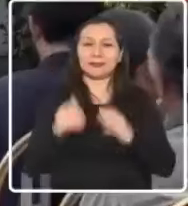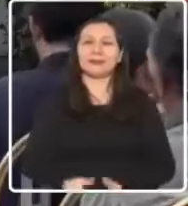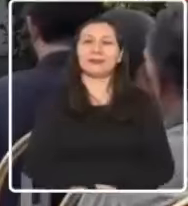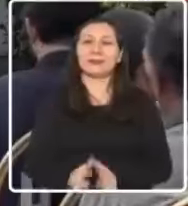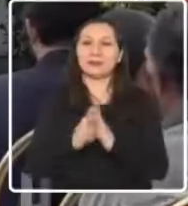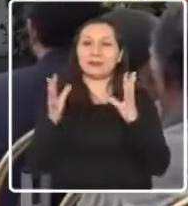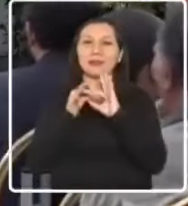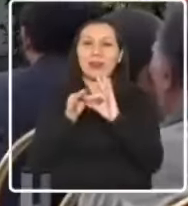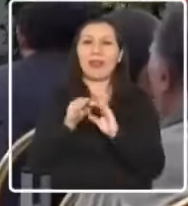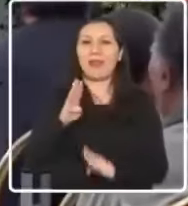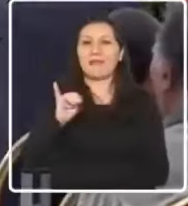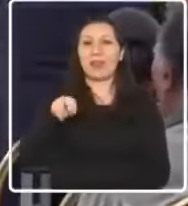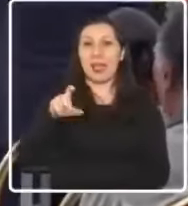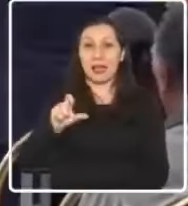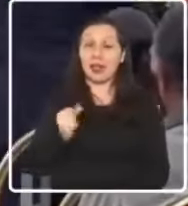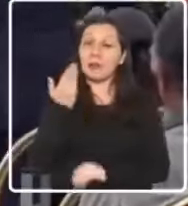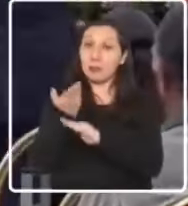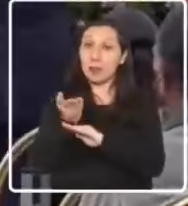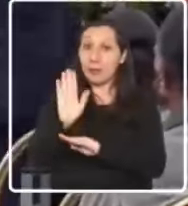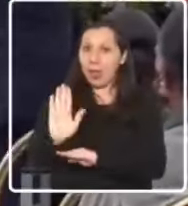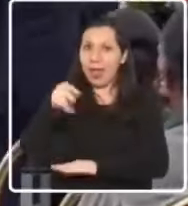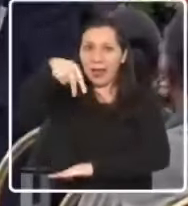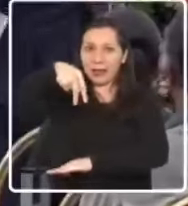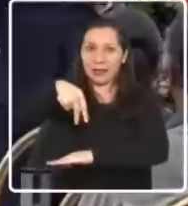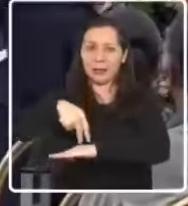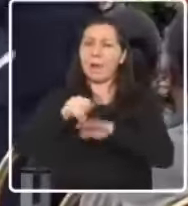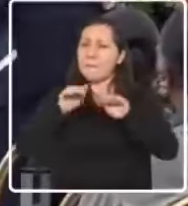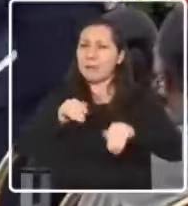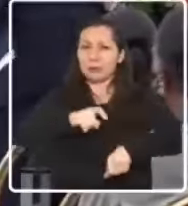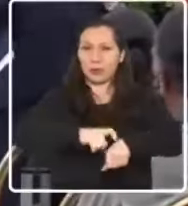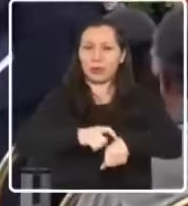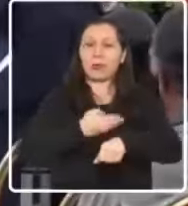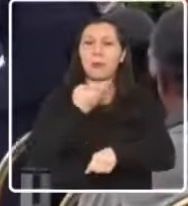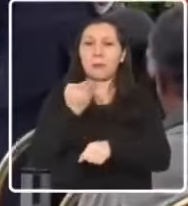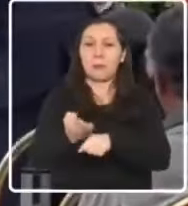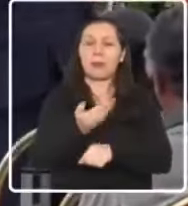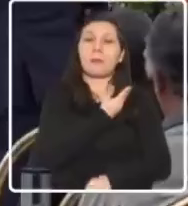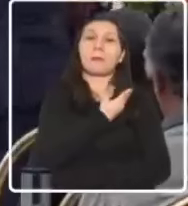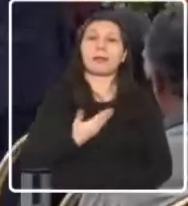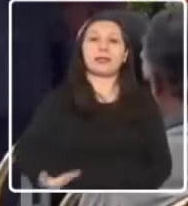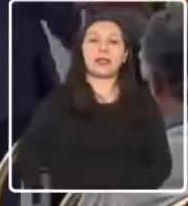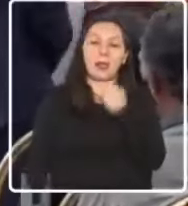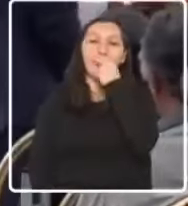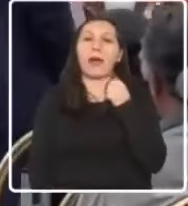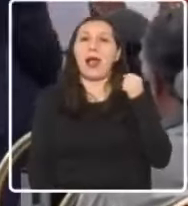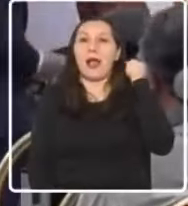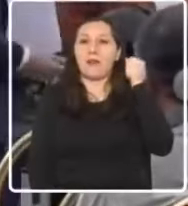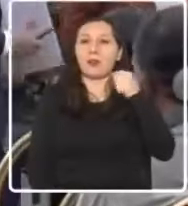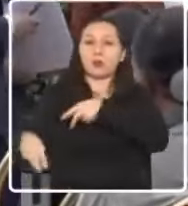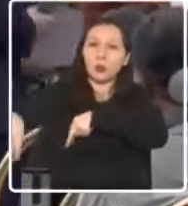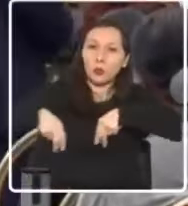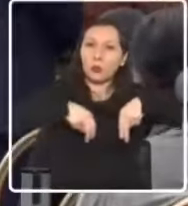Muchas gracias, Bianca. Le solicitamos quedarse en el escenario y al mismo tiempo le solicitamos al presidente Gabriel Boric que